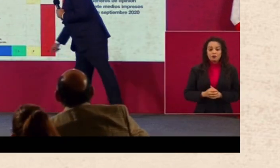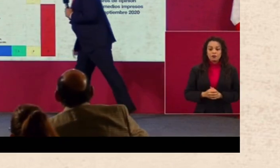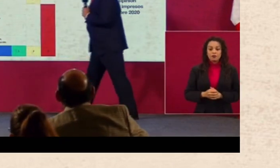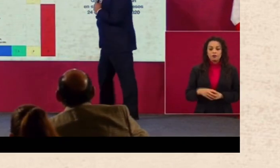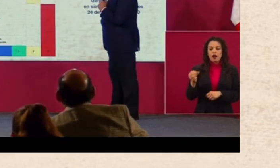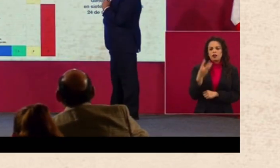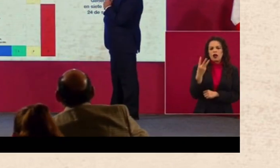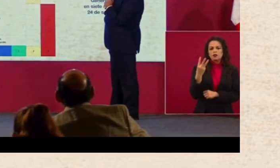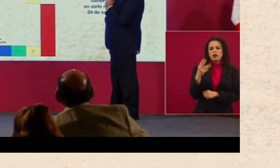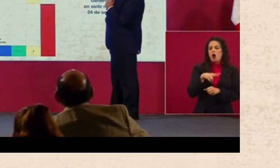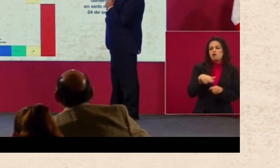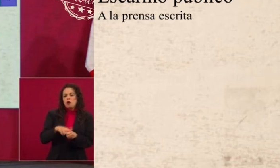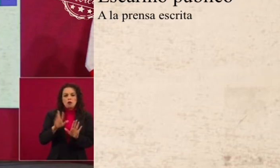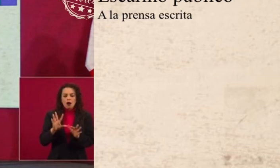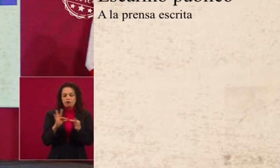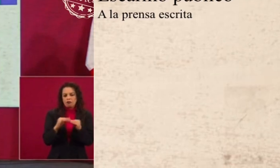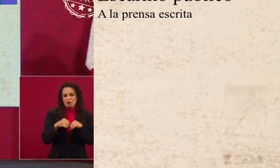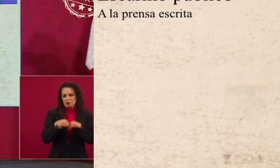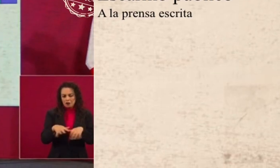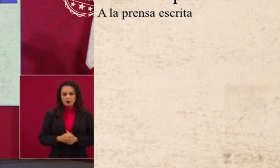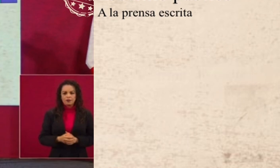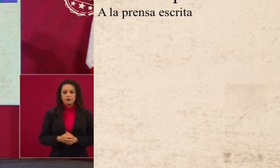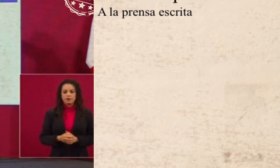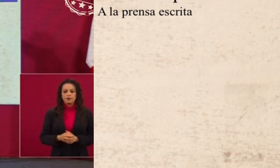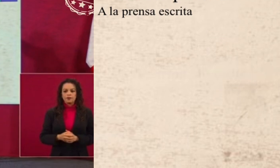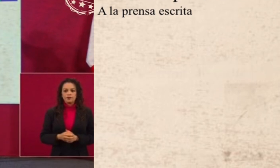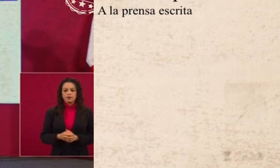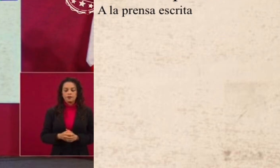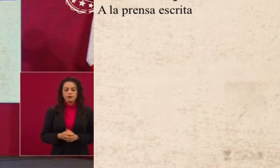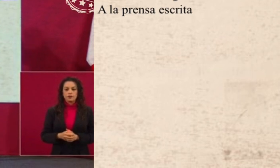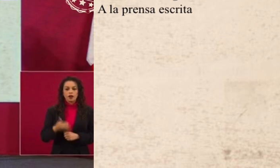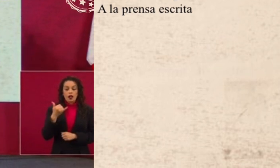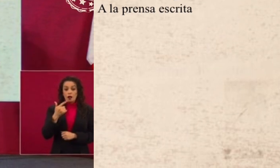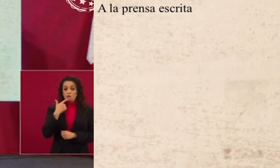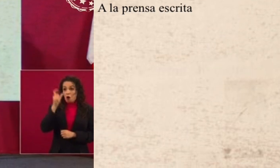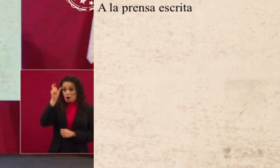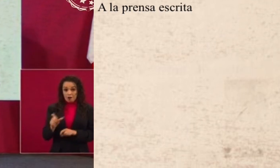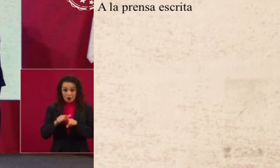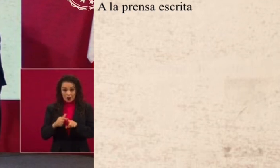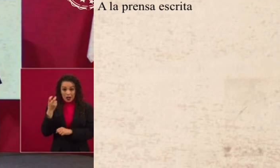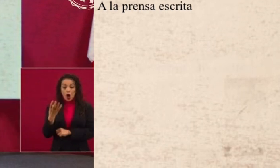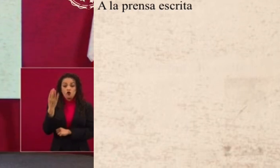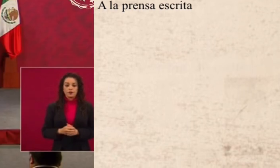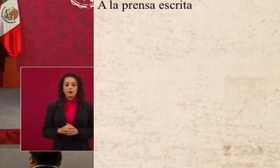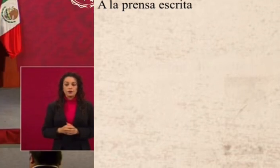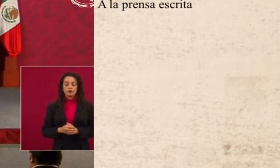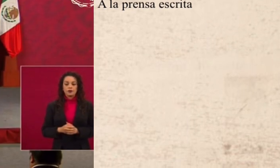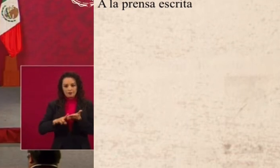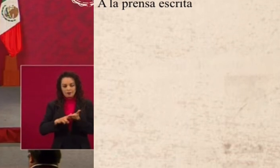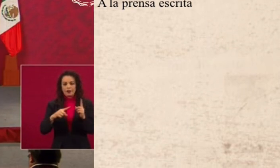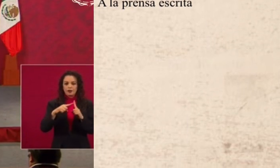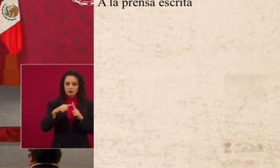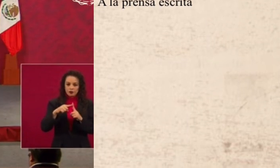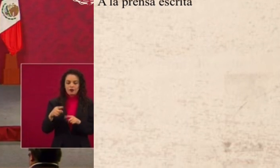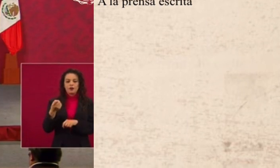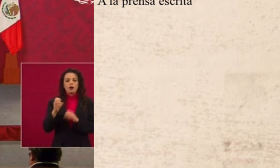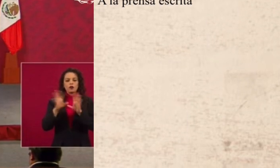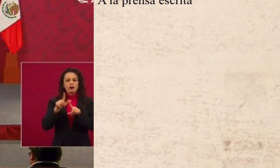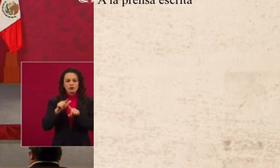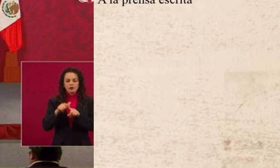tres neutrales y nueve negativas. El universal, cero,